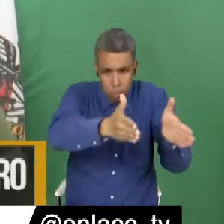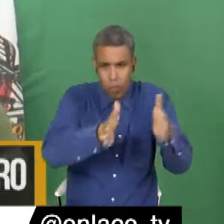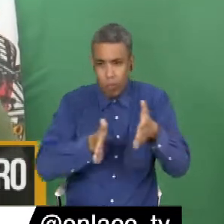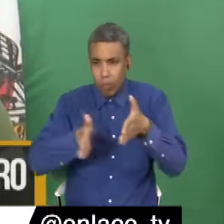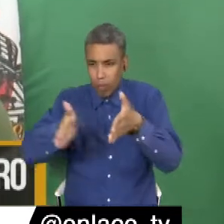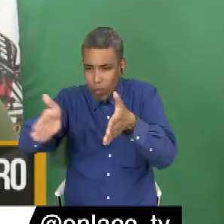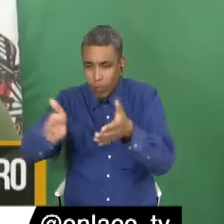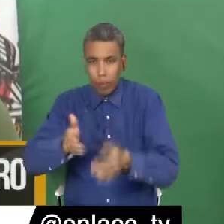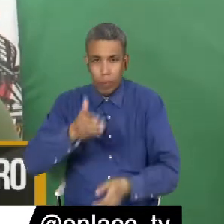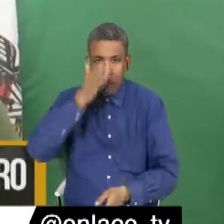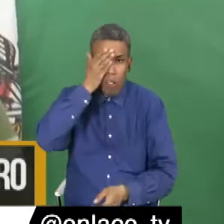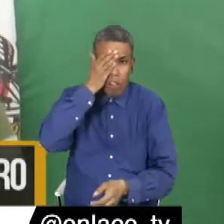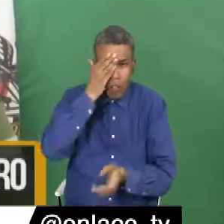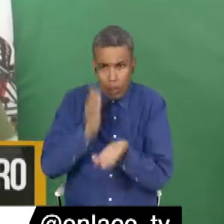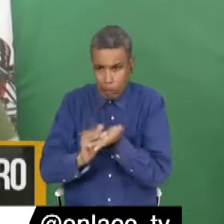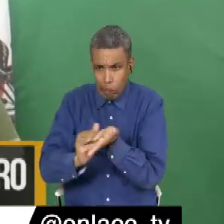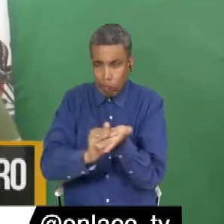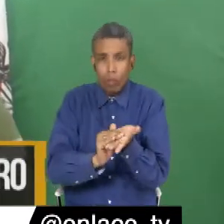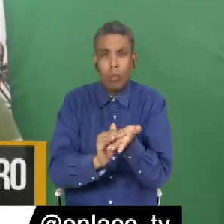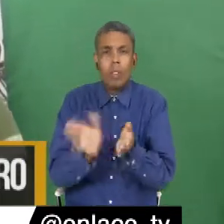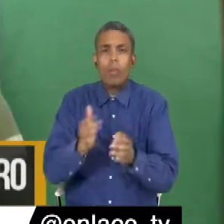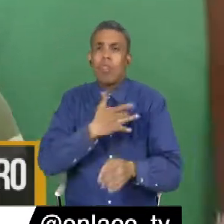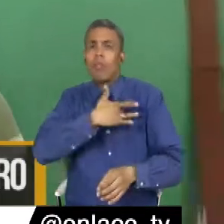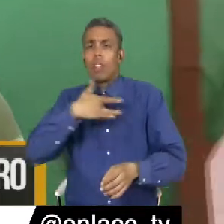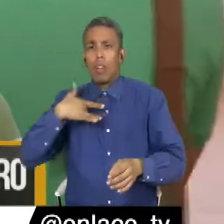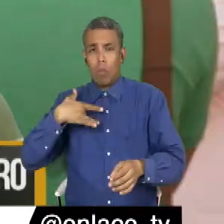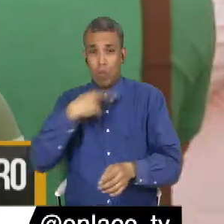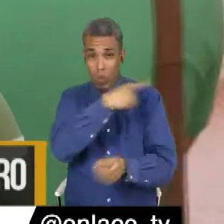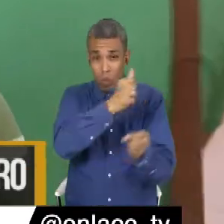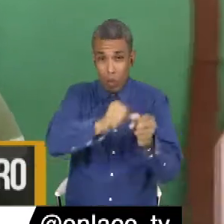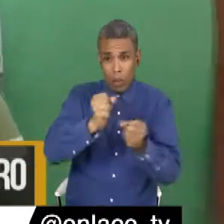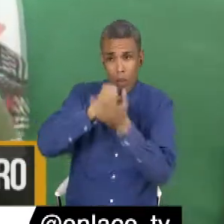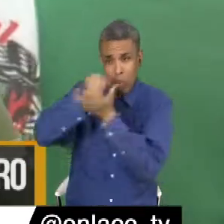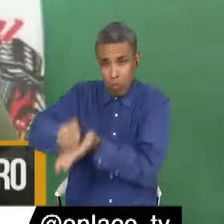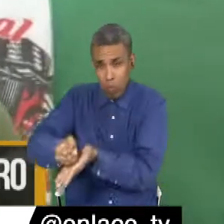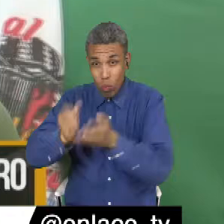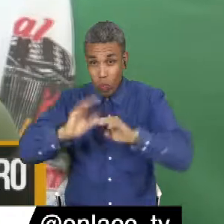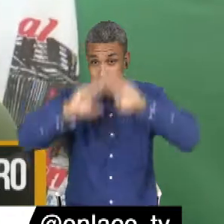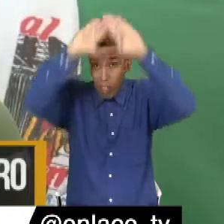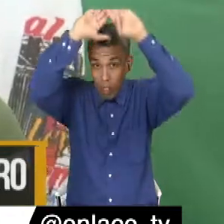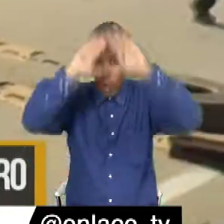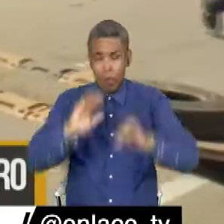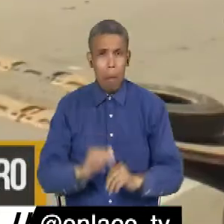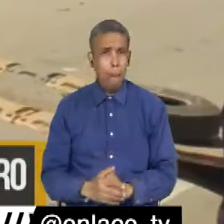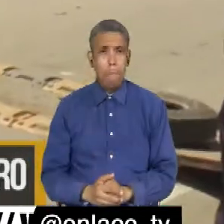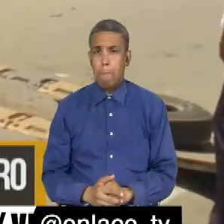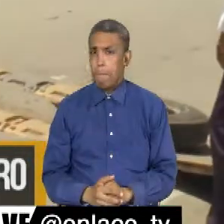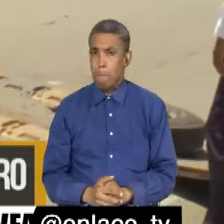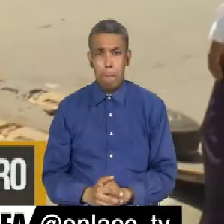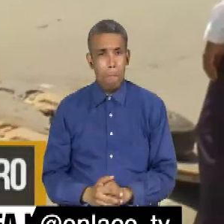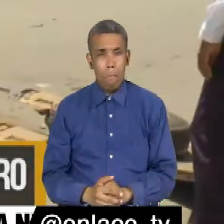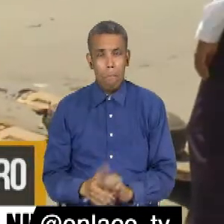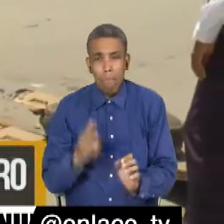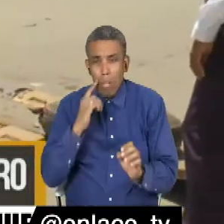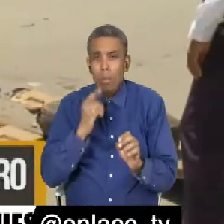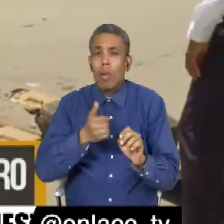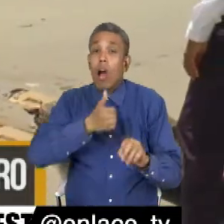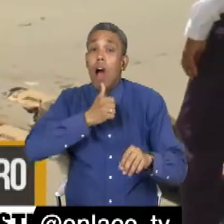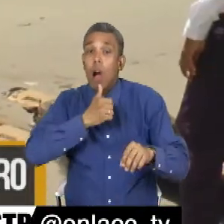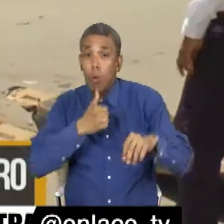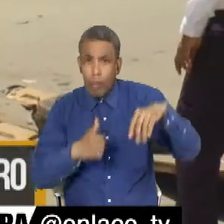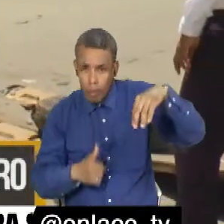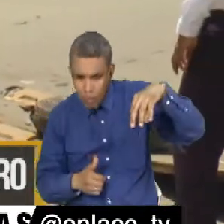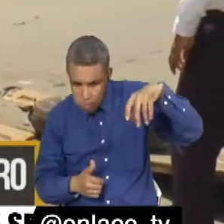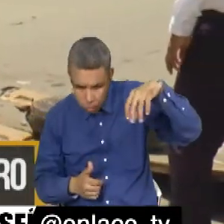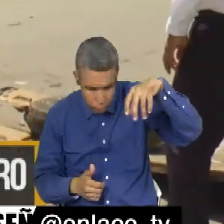aquí no peleamos solamente por lo laboral, aquí peleamos por lo social, que es lo más importante. El servicio de agua potable también para